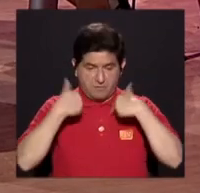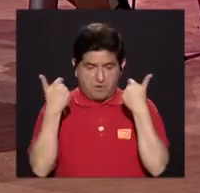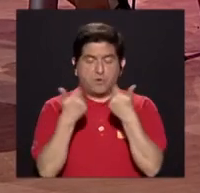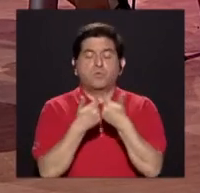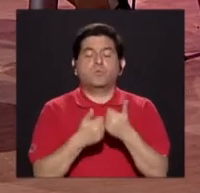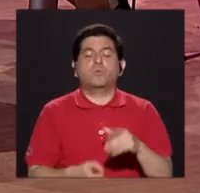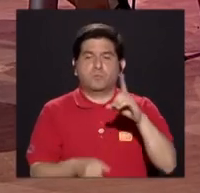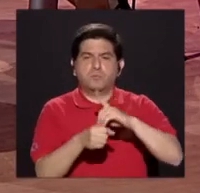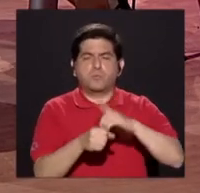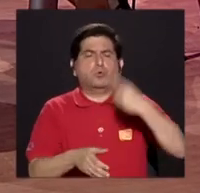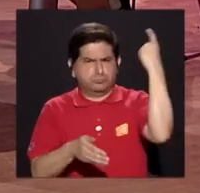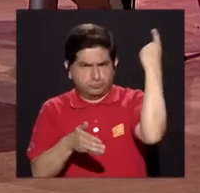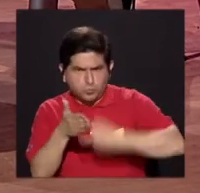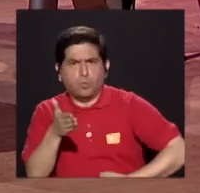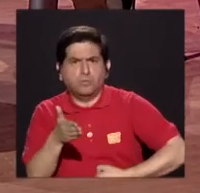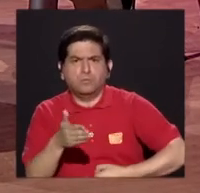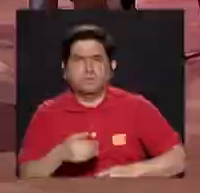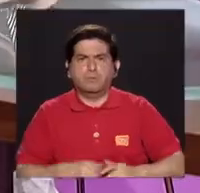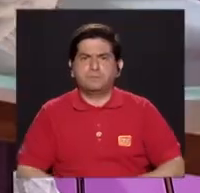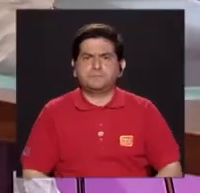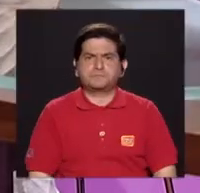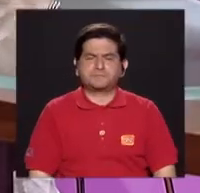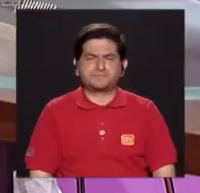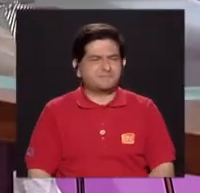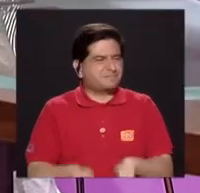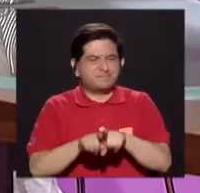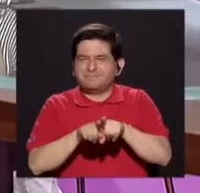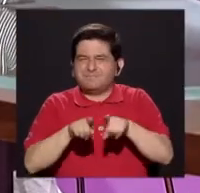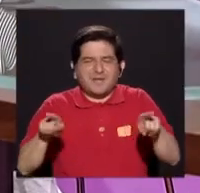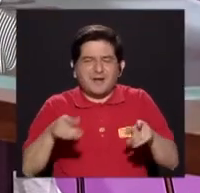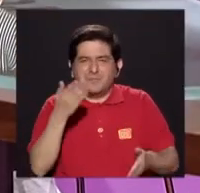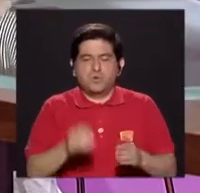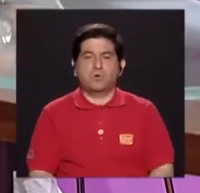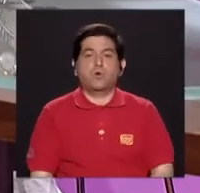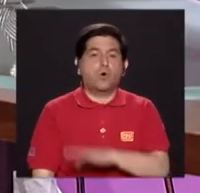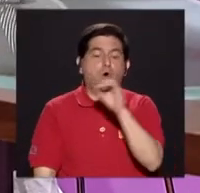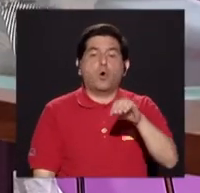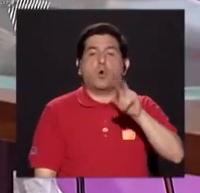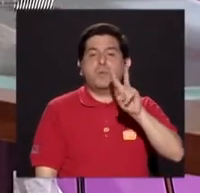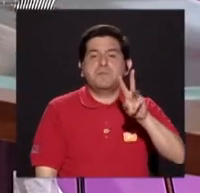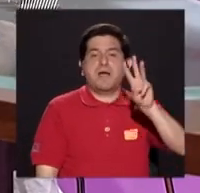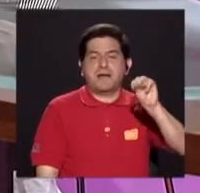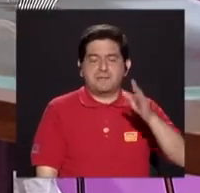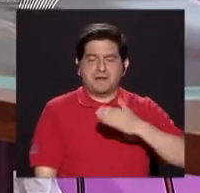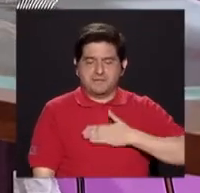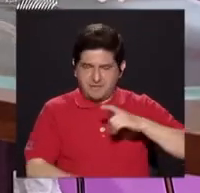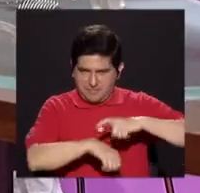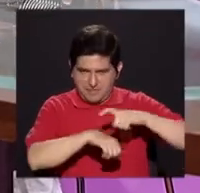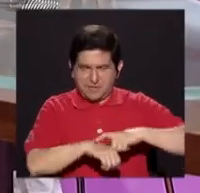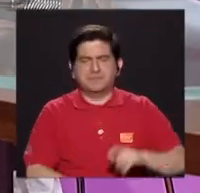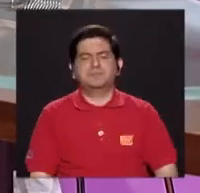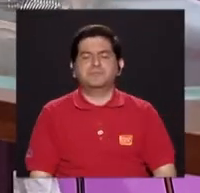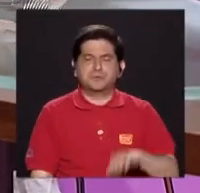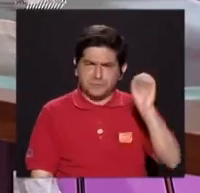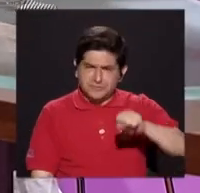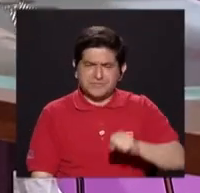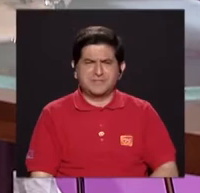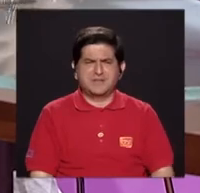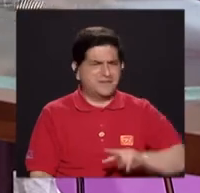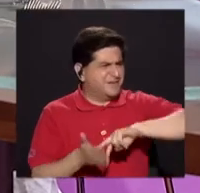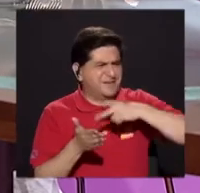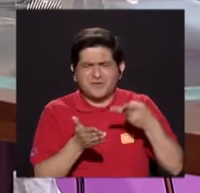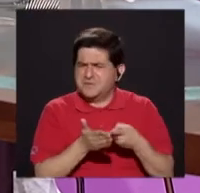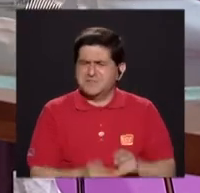hierro, literalmente, ¿verdad? Entonces, digamos, tampoco es que Viviana Martín en el periodo exactamente, nuestro. Exactamente, Viviana Martín. Tampoco es que Liberación hizo un